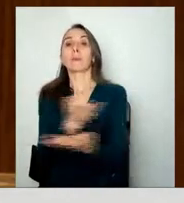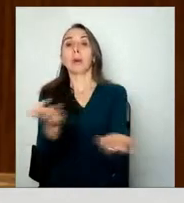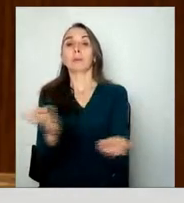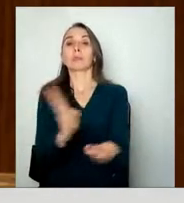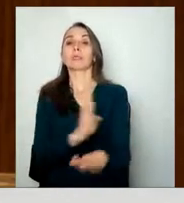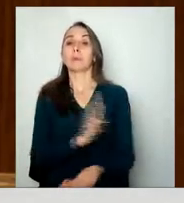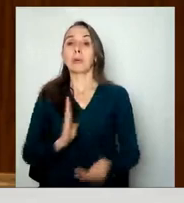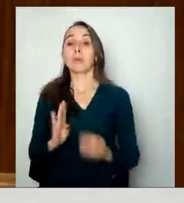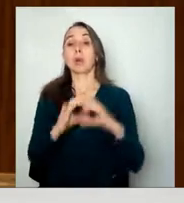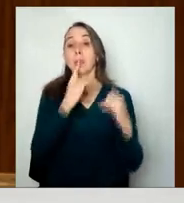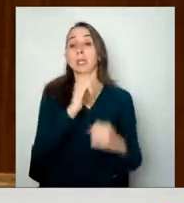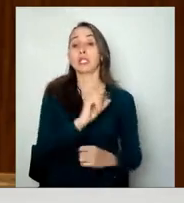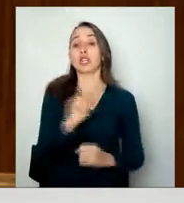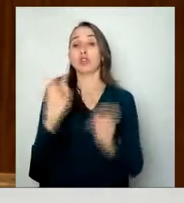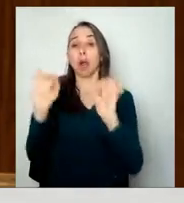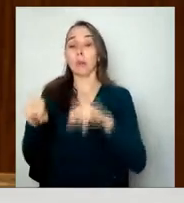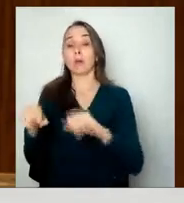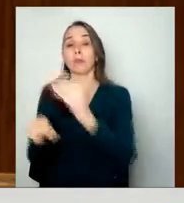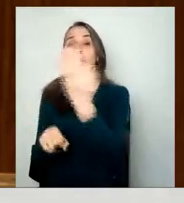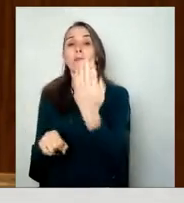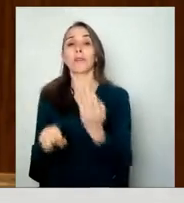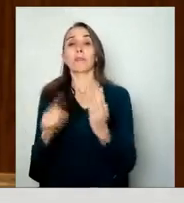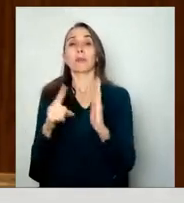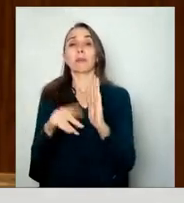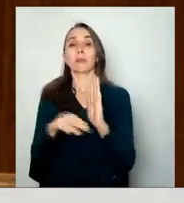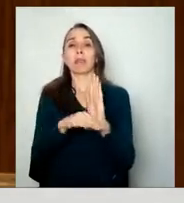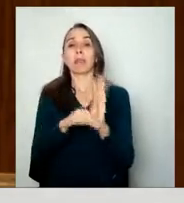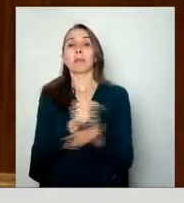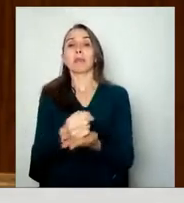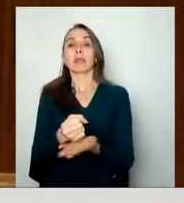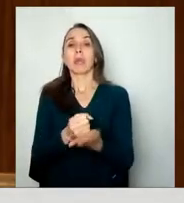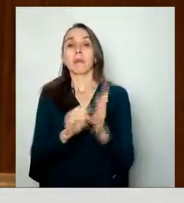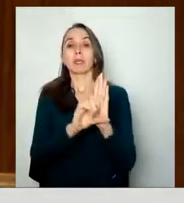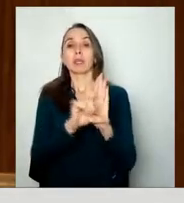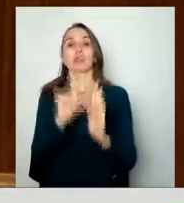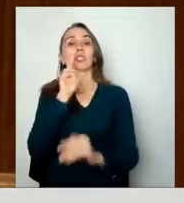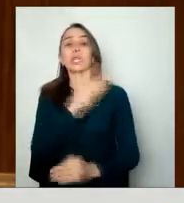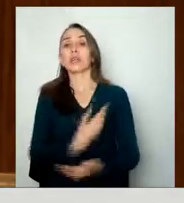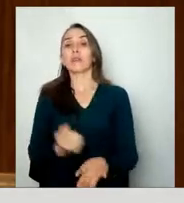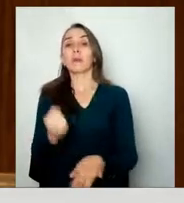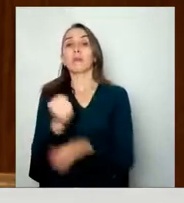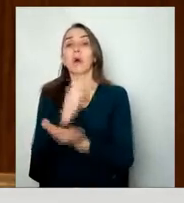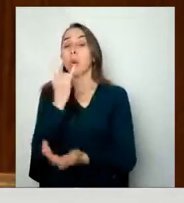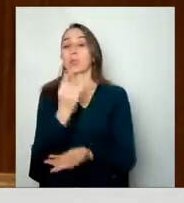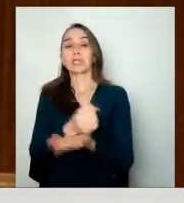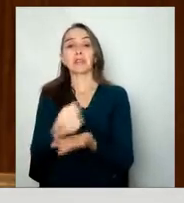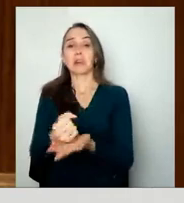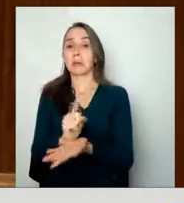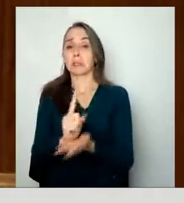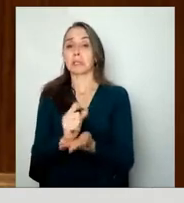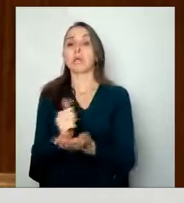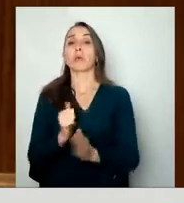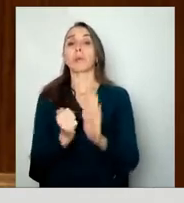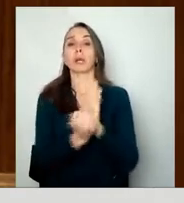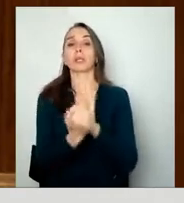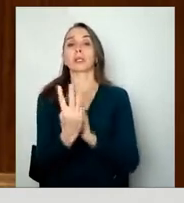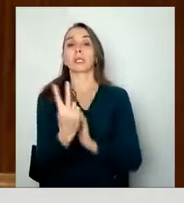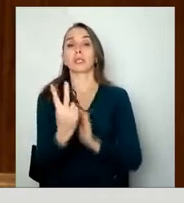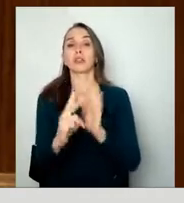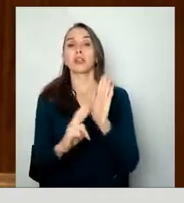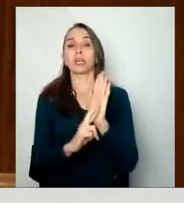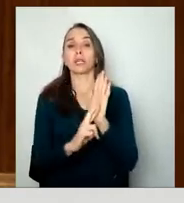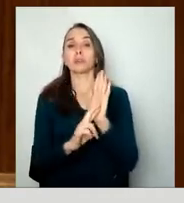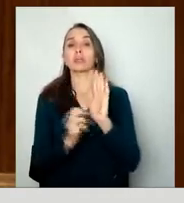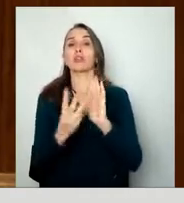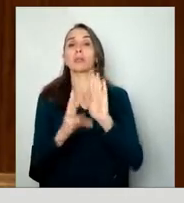en primer trámite Constitución constitucional sin urgencia y de conformidad con lo establecido en los artículos 32 número 15